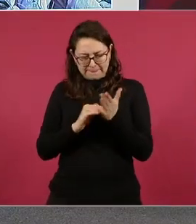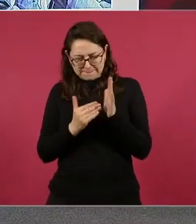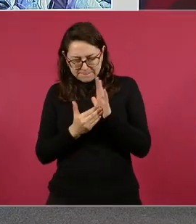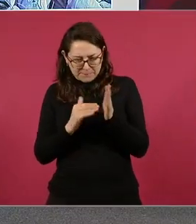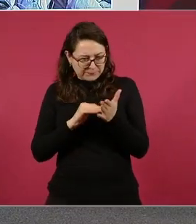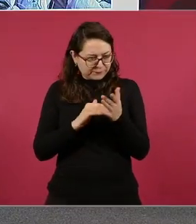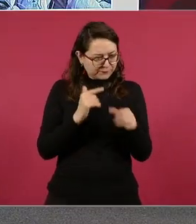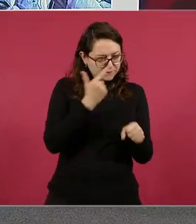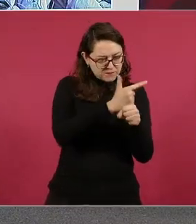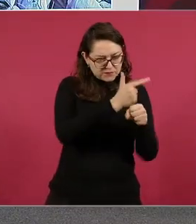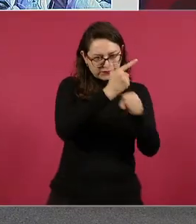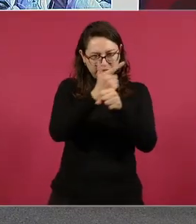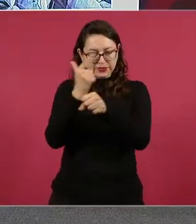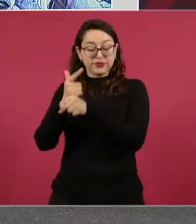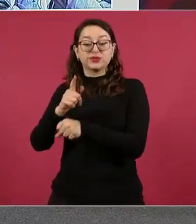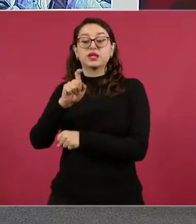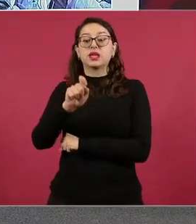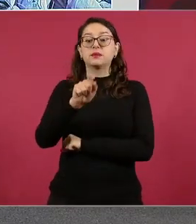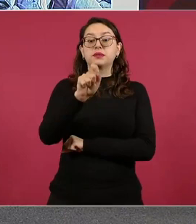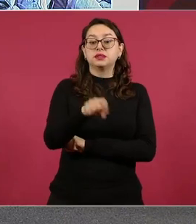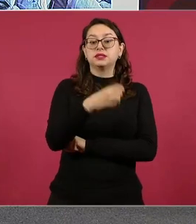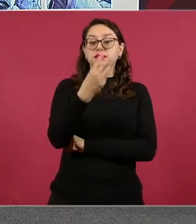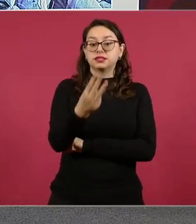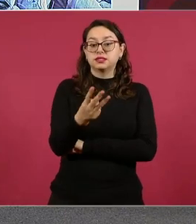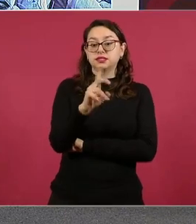fue el 23 de diciembre,